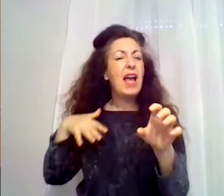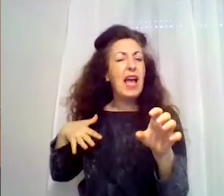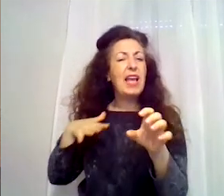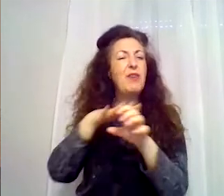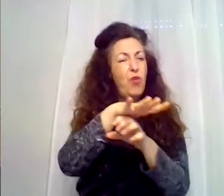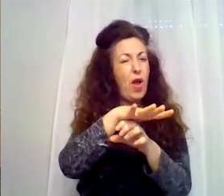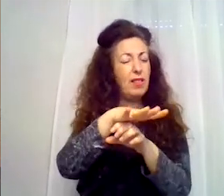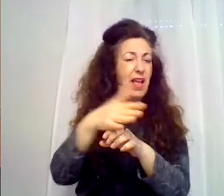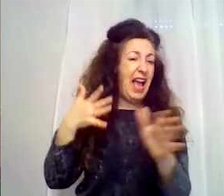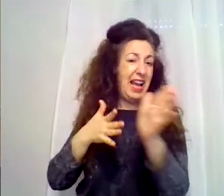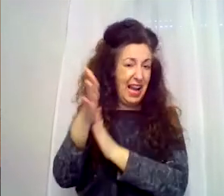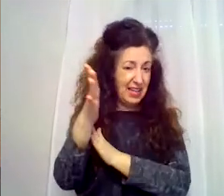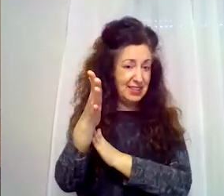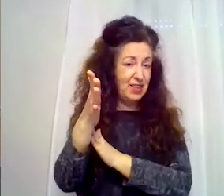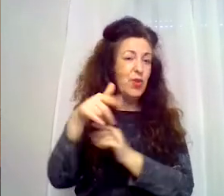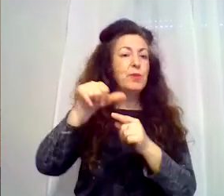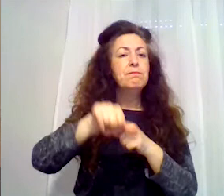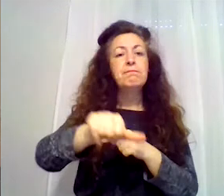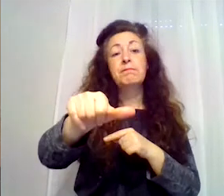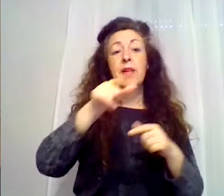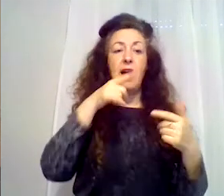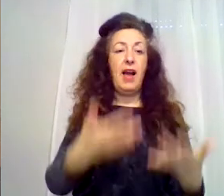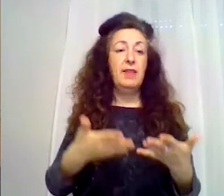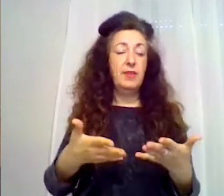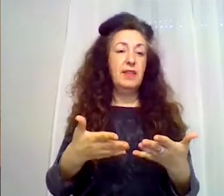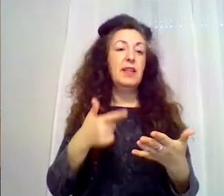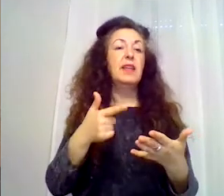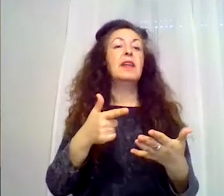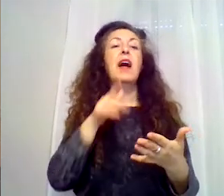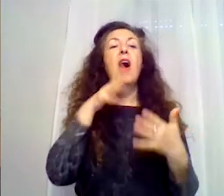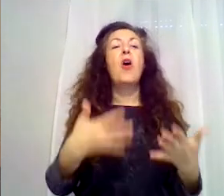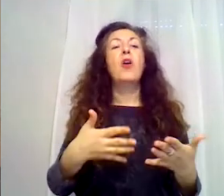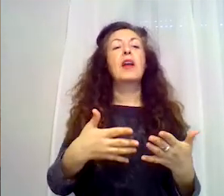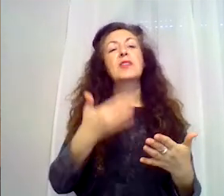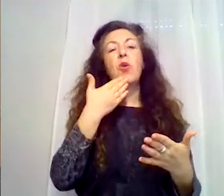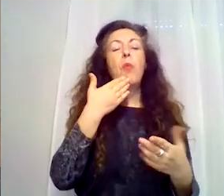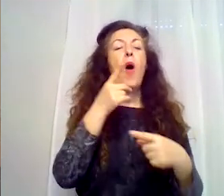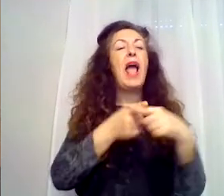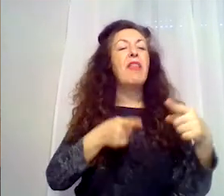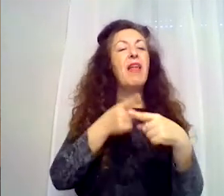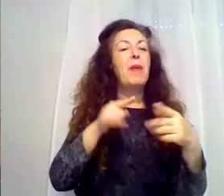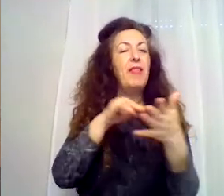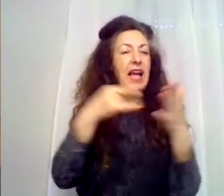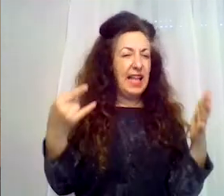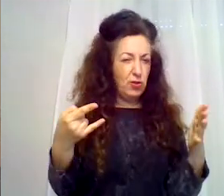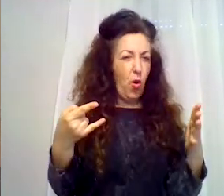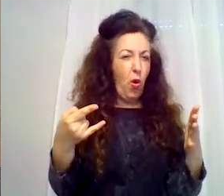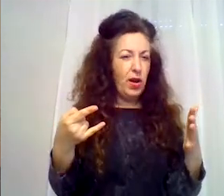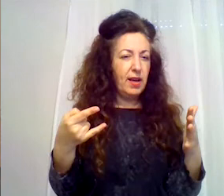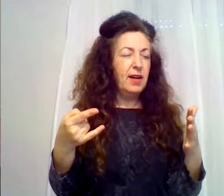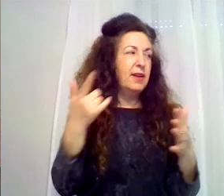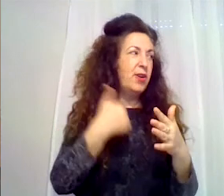una especie de sublimación de lo real, elevación de lo real, por contra de la elevación de lo